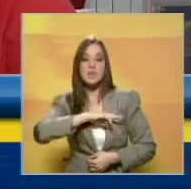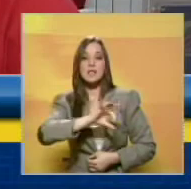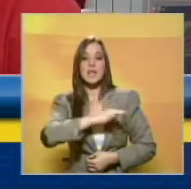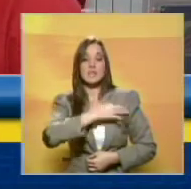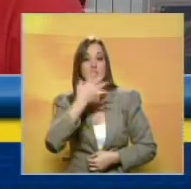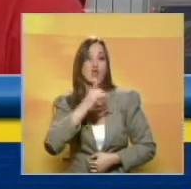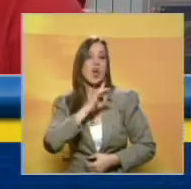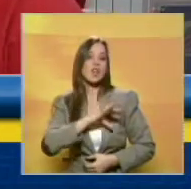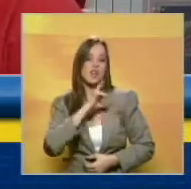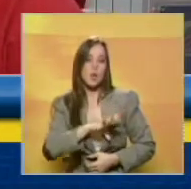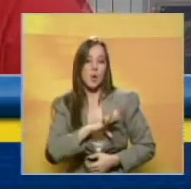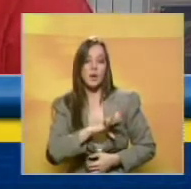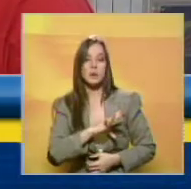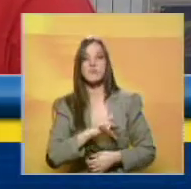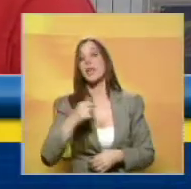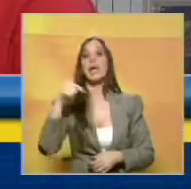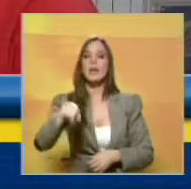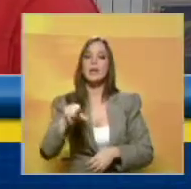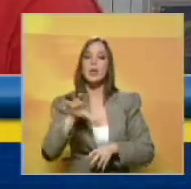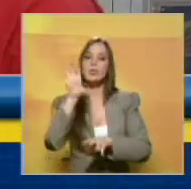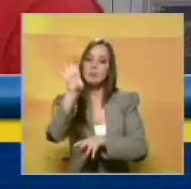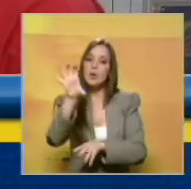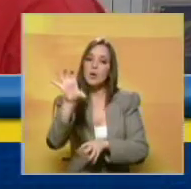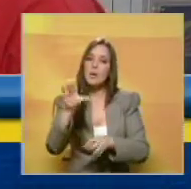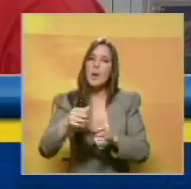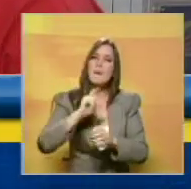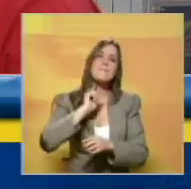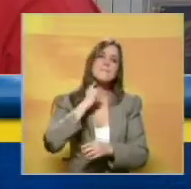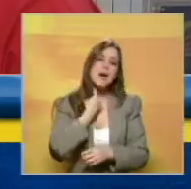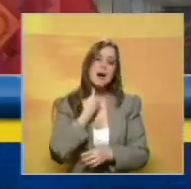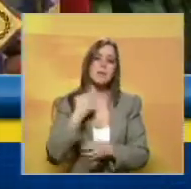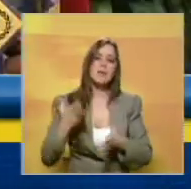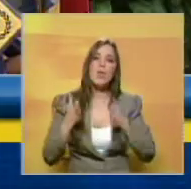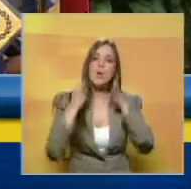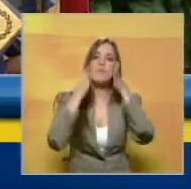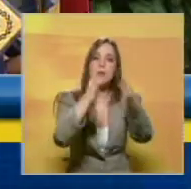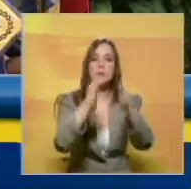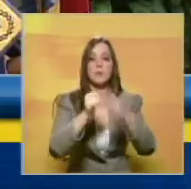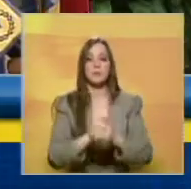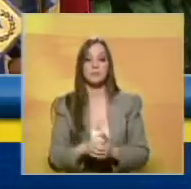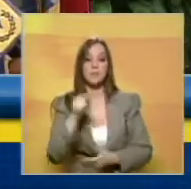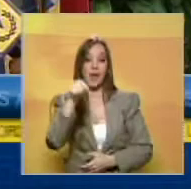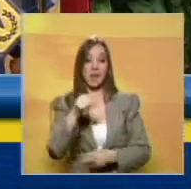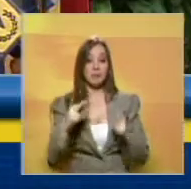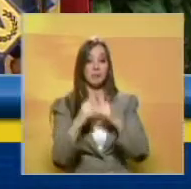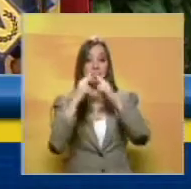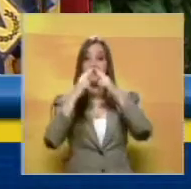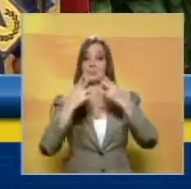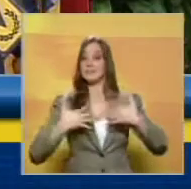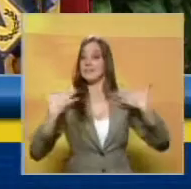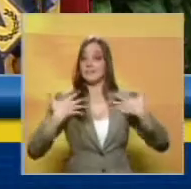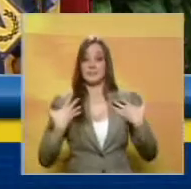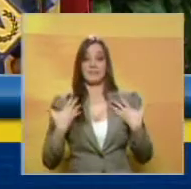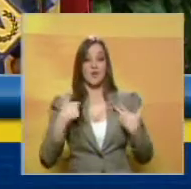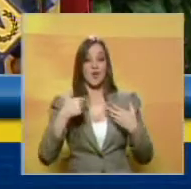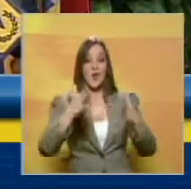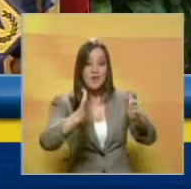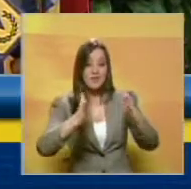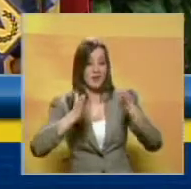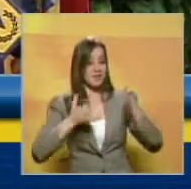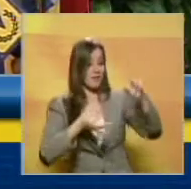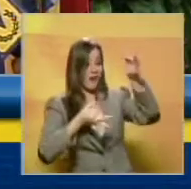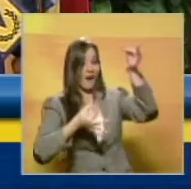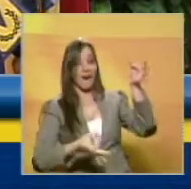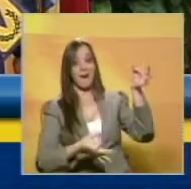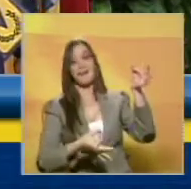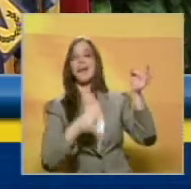en pro del desarrollo del Estado, que es una orden de las más antiguas que tiene nuestro Estado. Esta fue una cita muy emotiva porque al recibir este reconocimiento